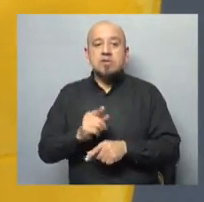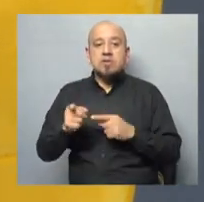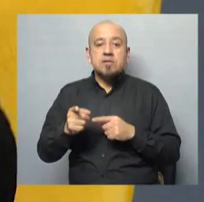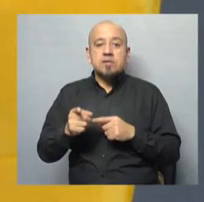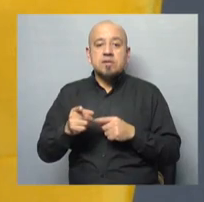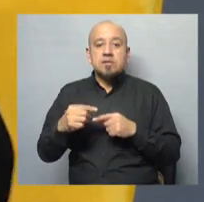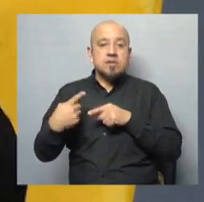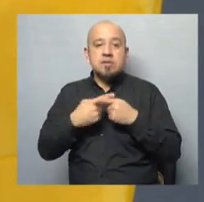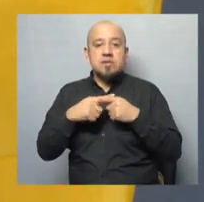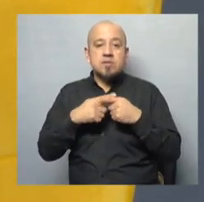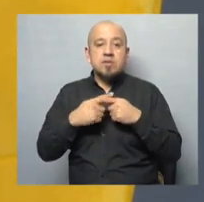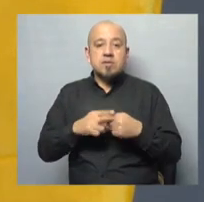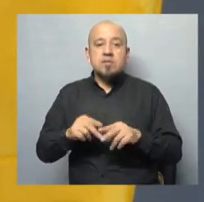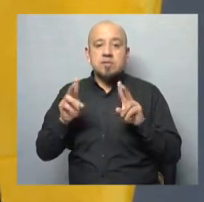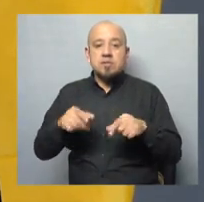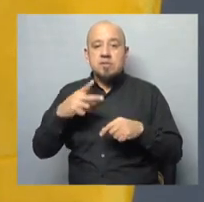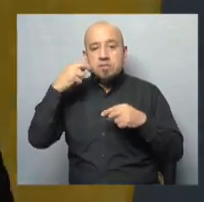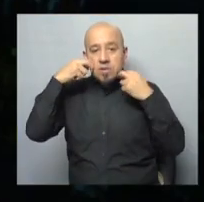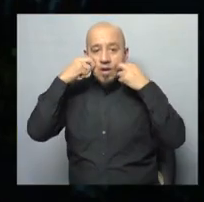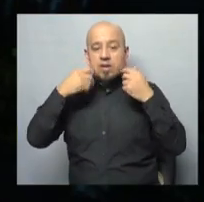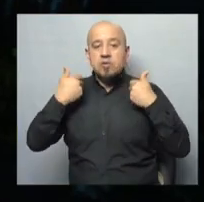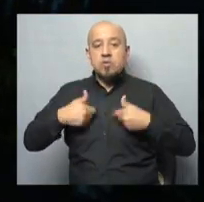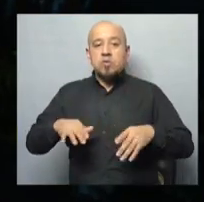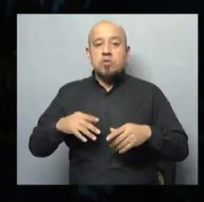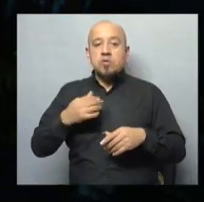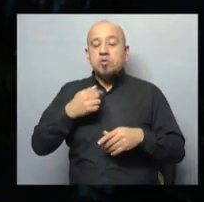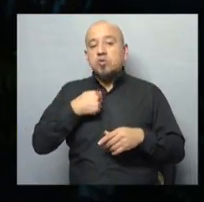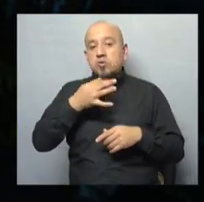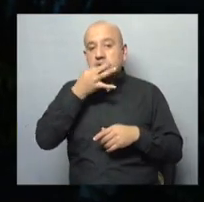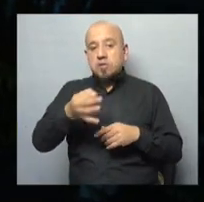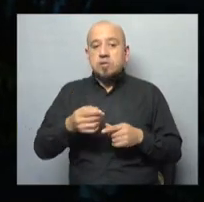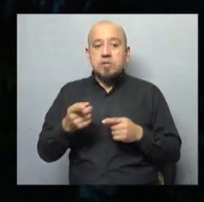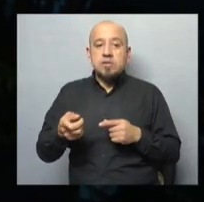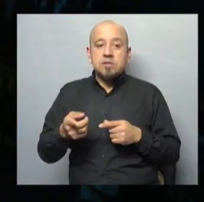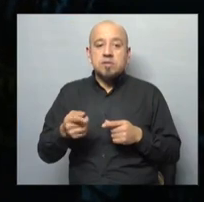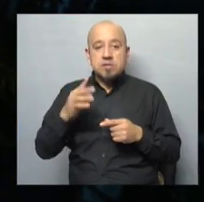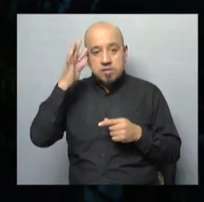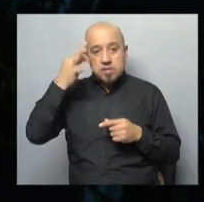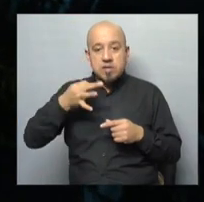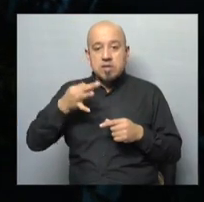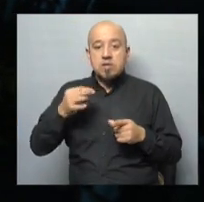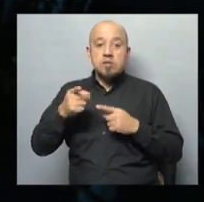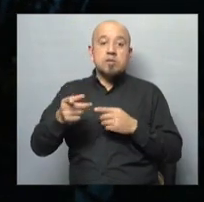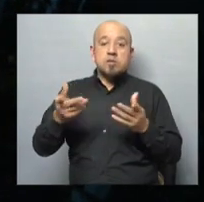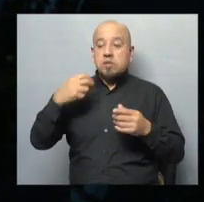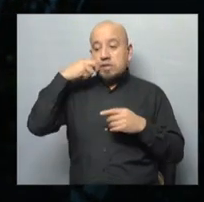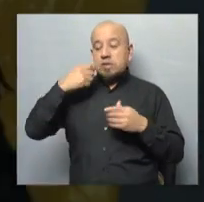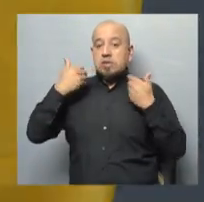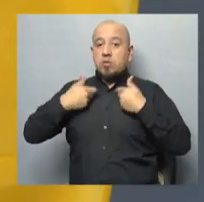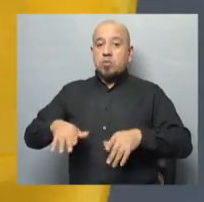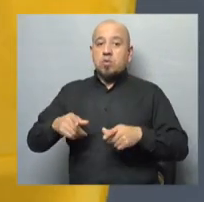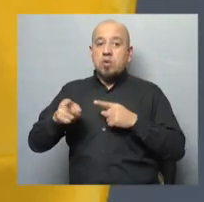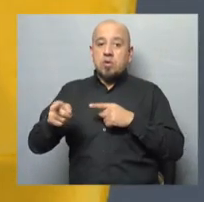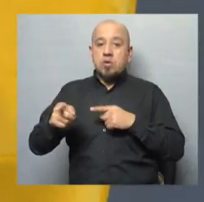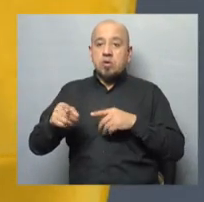discutíamos sobre el tema de los desnudos de que yo decía que para nada que en realidad de ella se de nueces no van todos no es